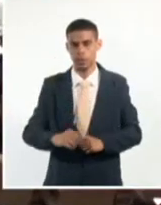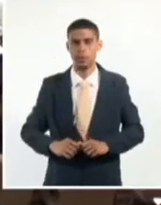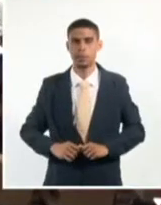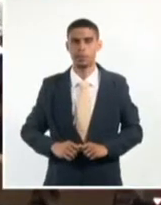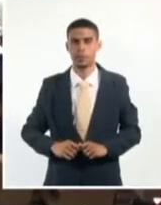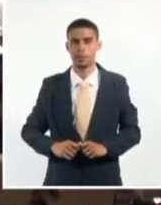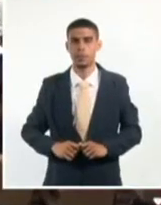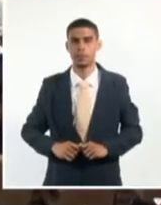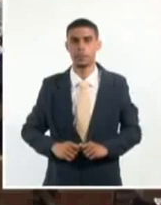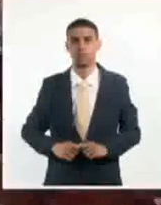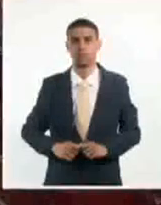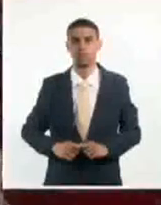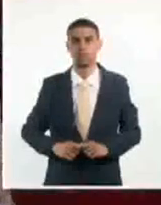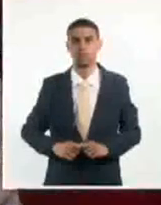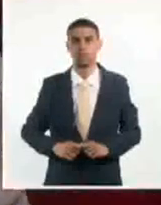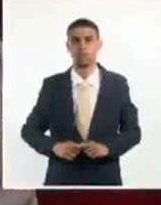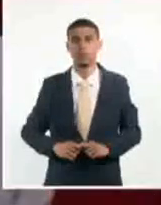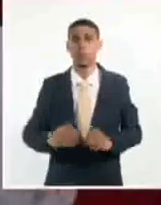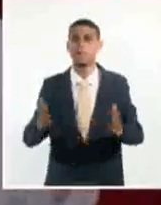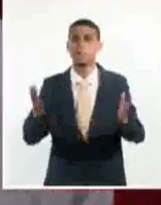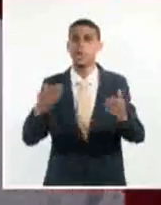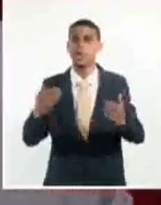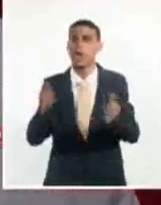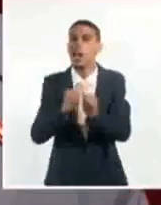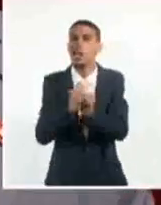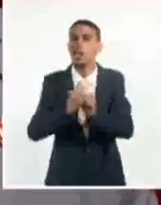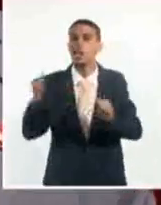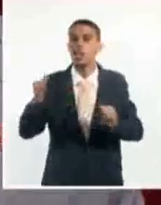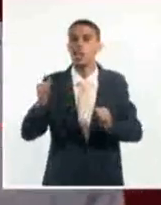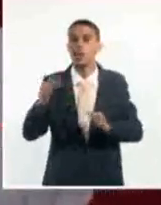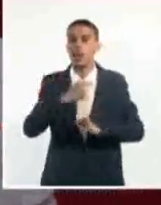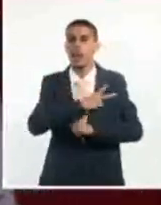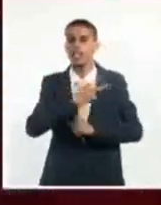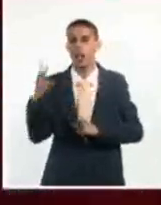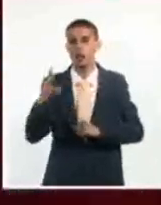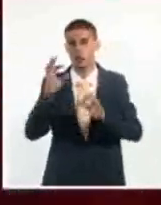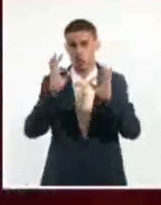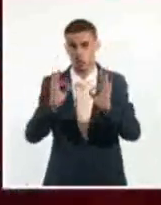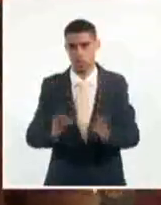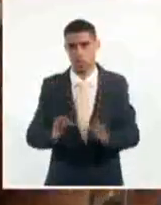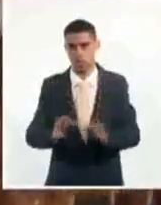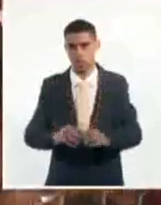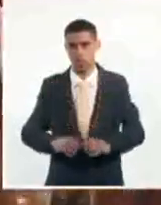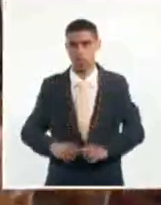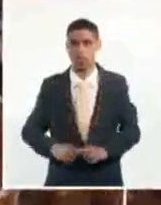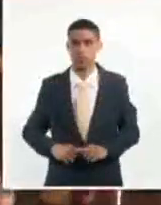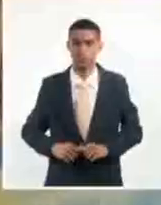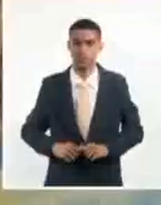Venga la esperanza, hasta la victoria siempre.